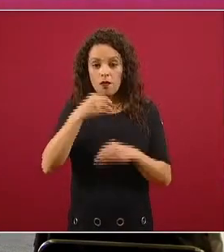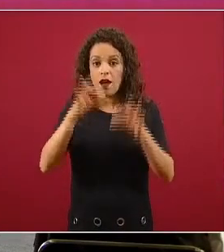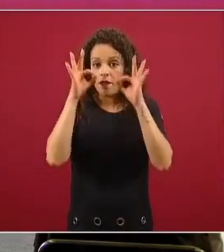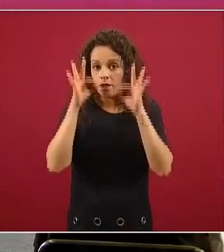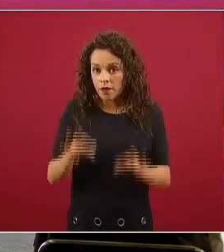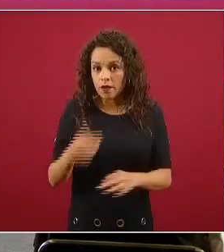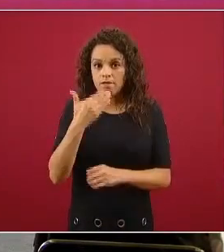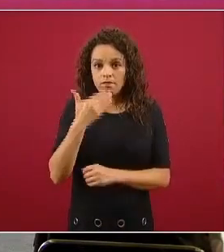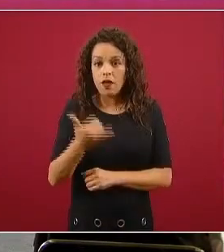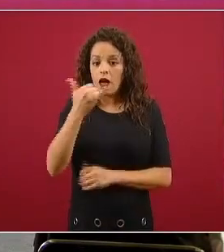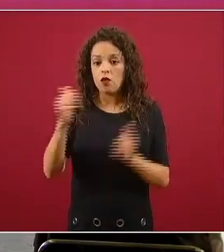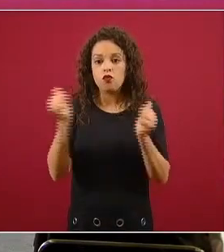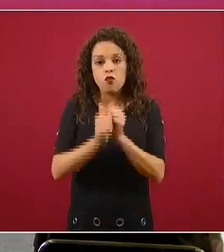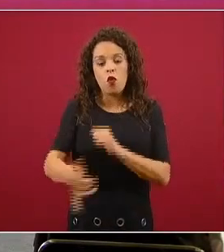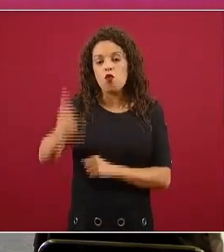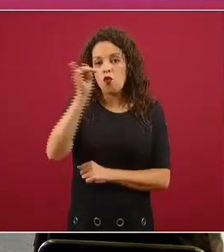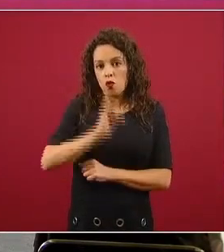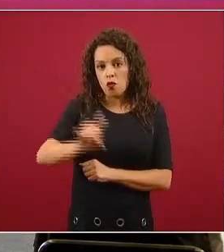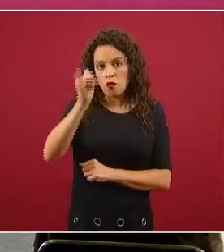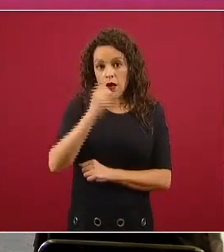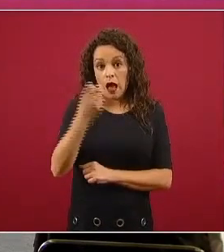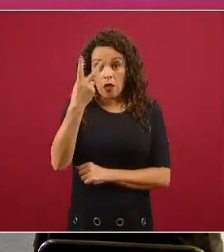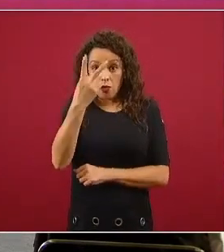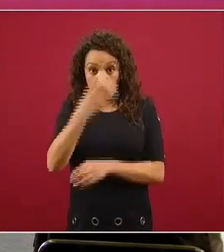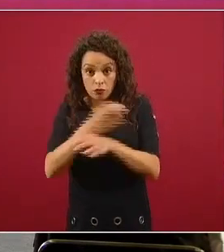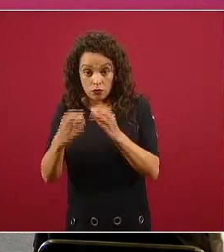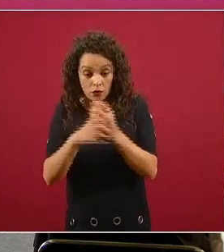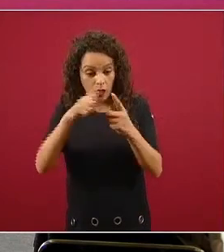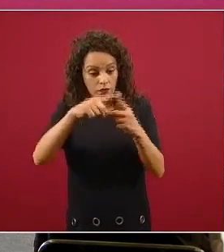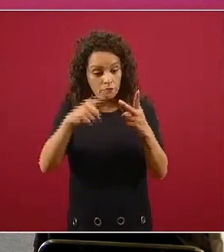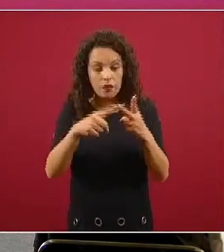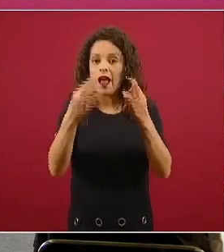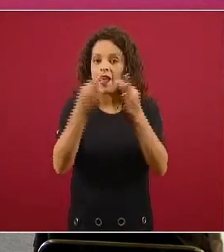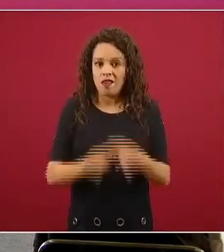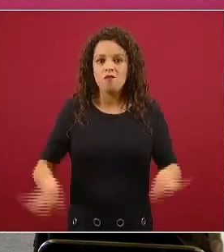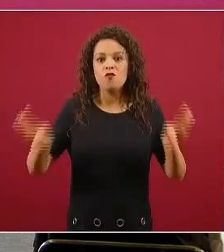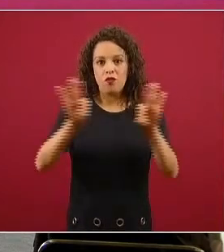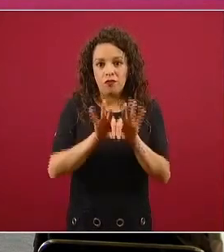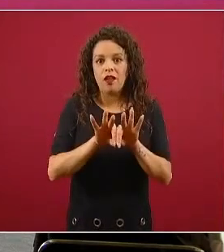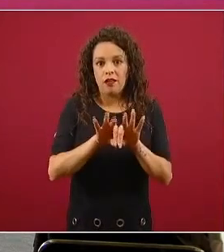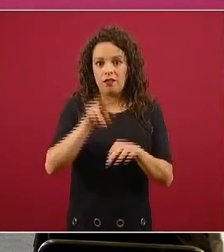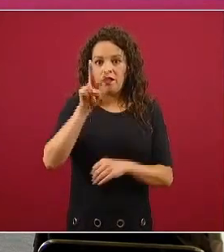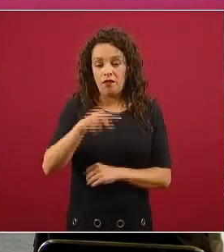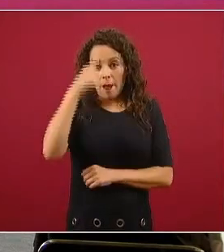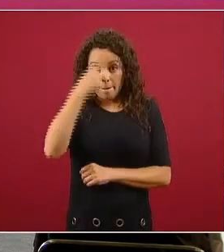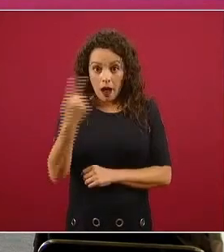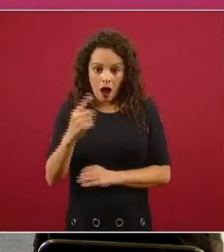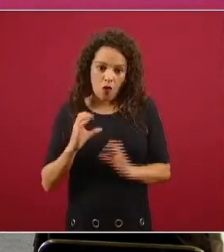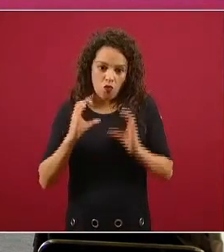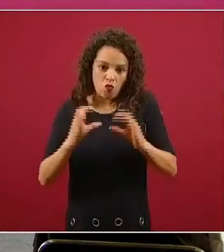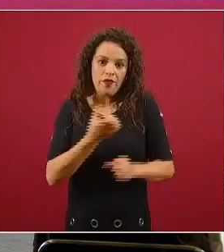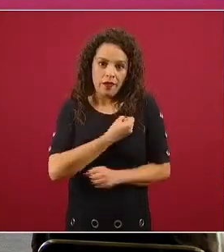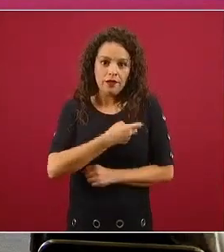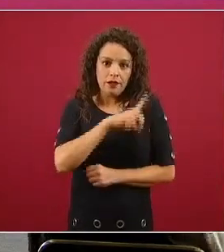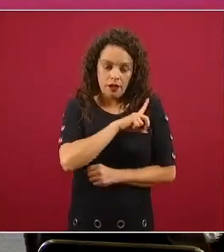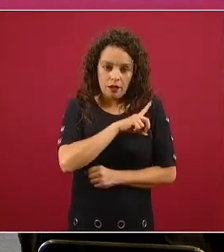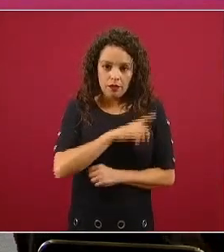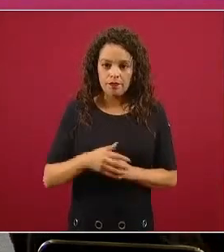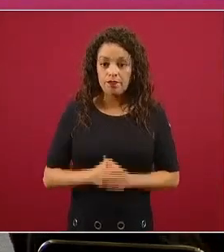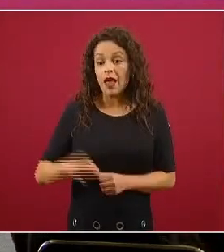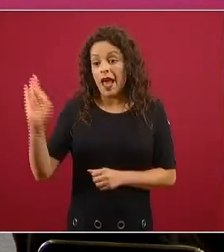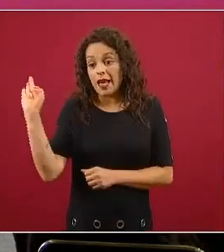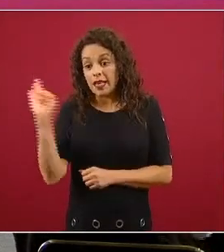dos elementos importantísimos para mantener la salud si fuera necesario